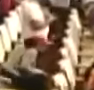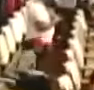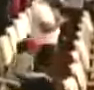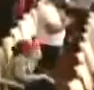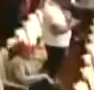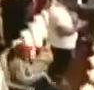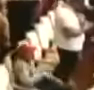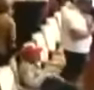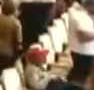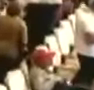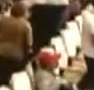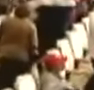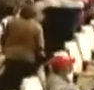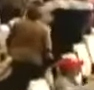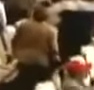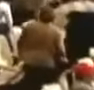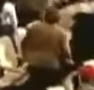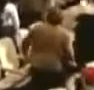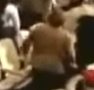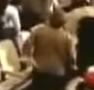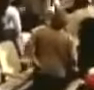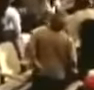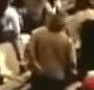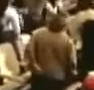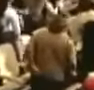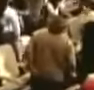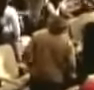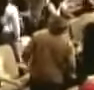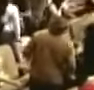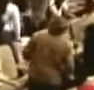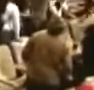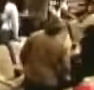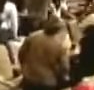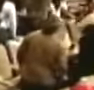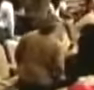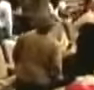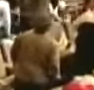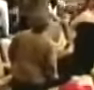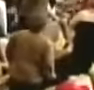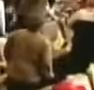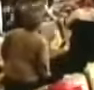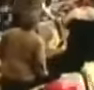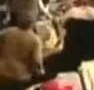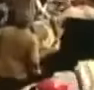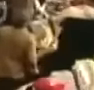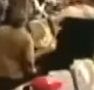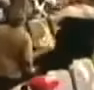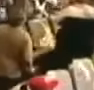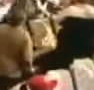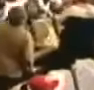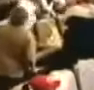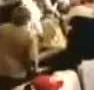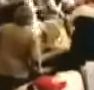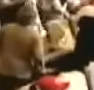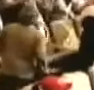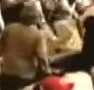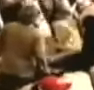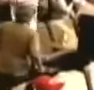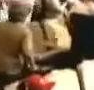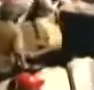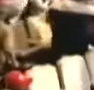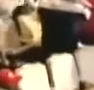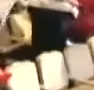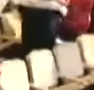1492 hasta la actualidad y que comprueban justamente la validez que tiene nuestro país sobre